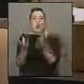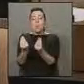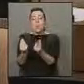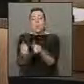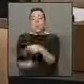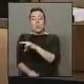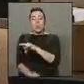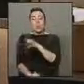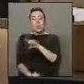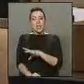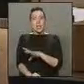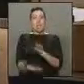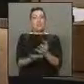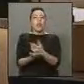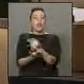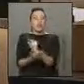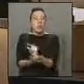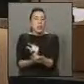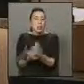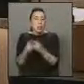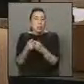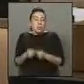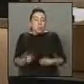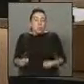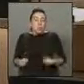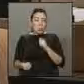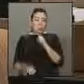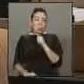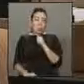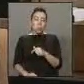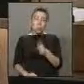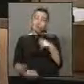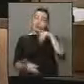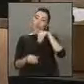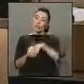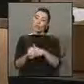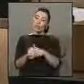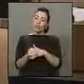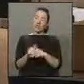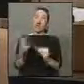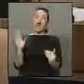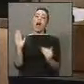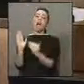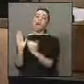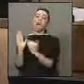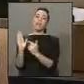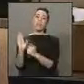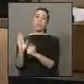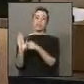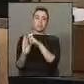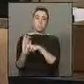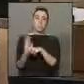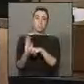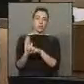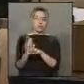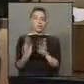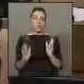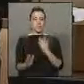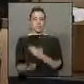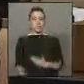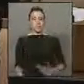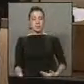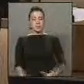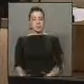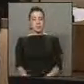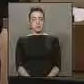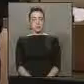nuestros compatriotas más vulnerables. En este caso, mi voto va a estar a favor de esta moción. He dicho, señor presidente.